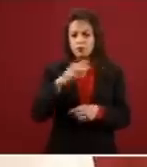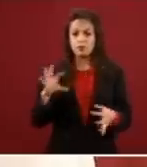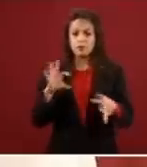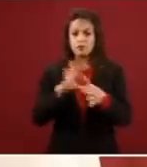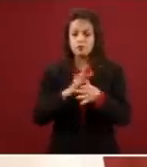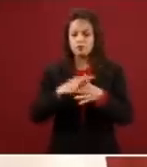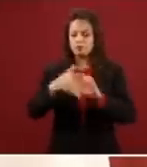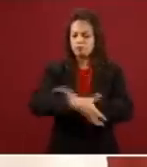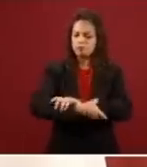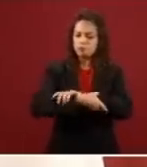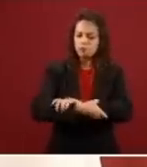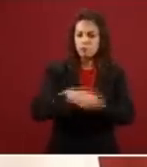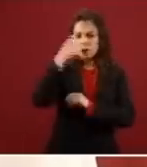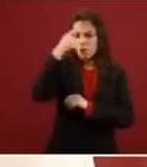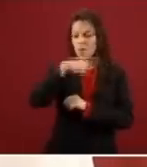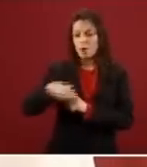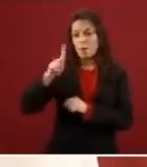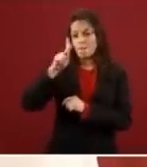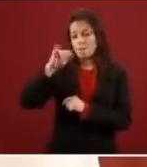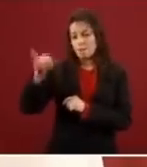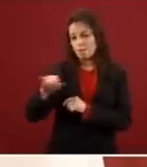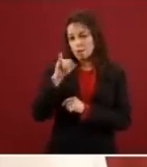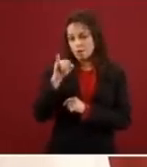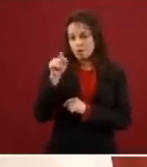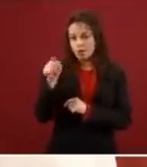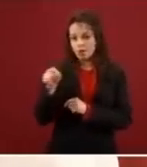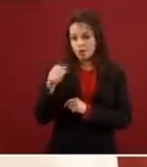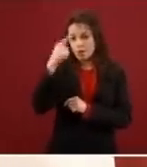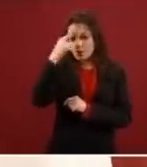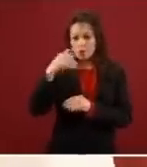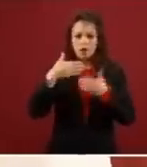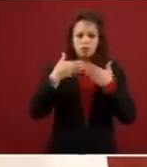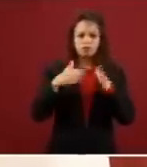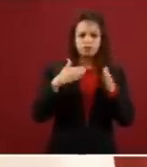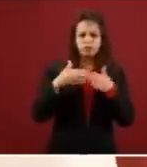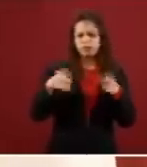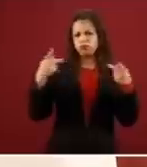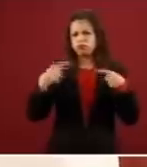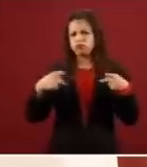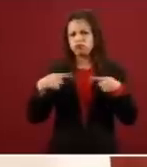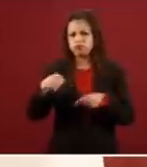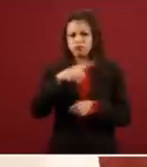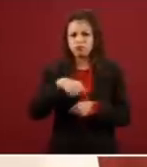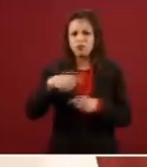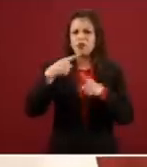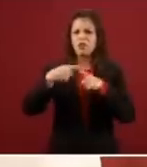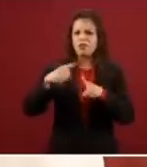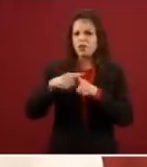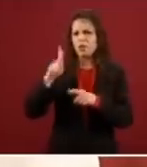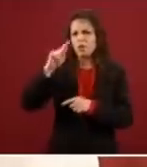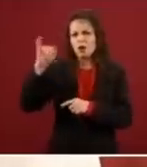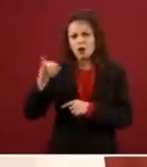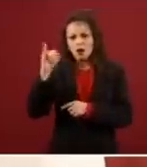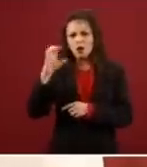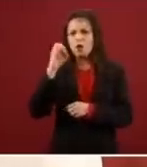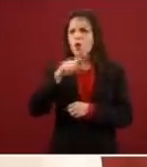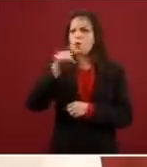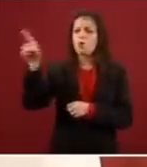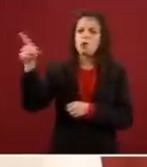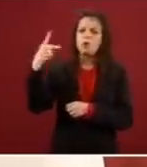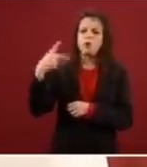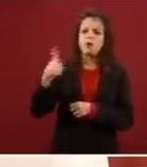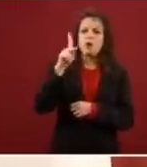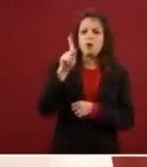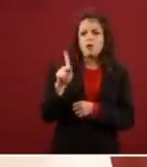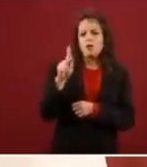Judicial, invitando abiertamente a personal tanto del Poder Judicial, de las Juntas de Conciliación y Arbitraje, de la Procuraduría